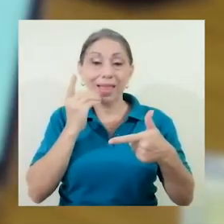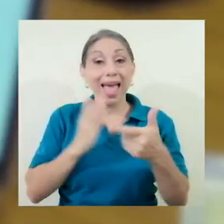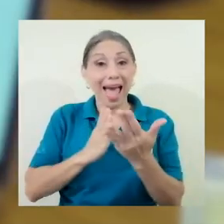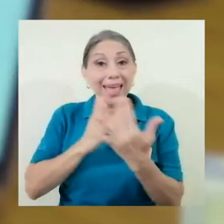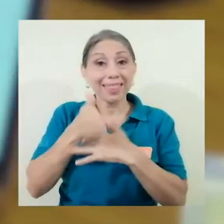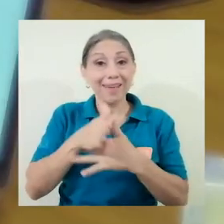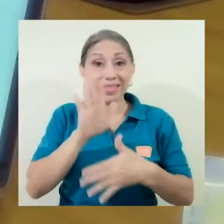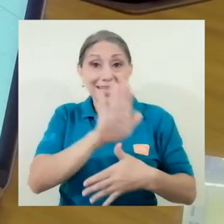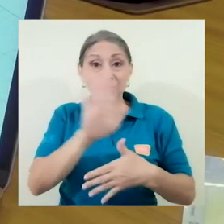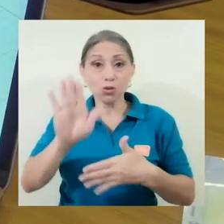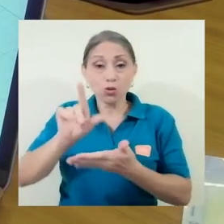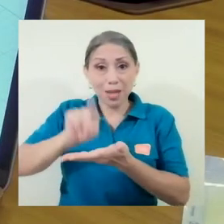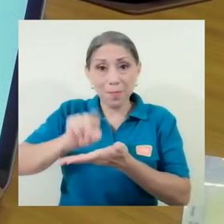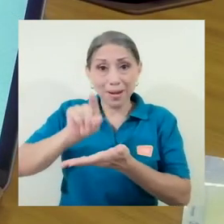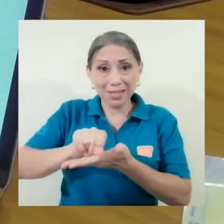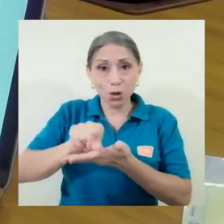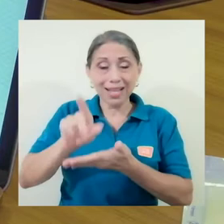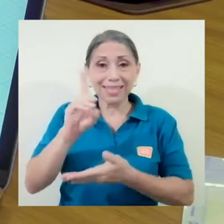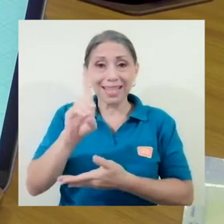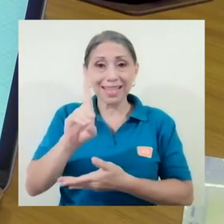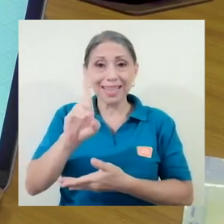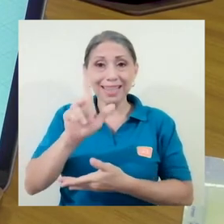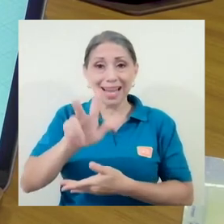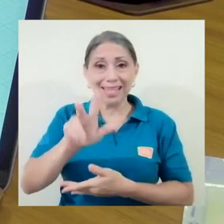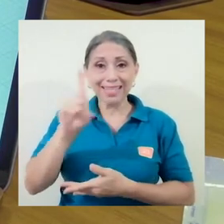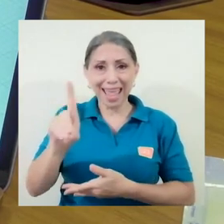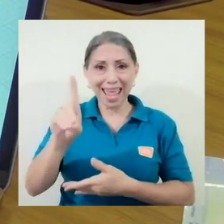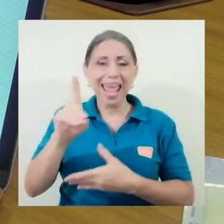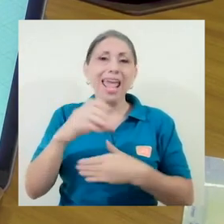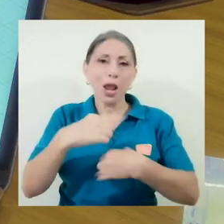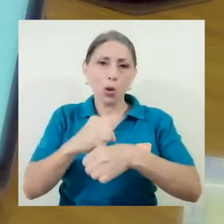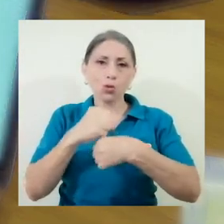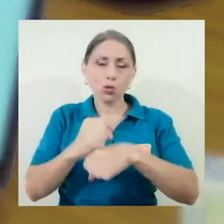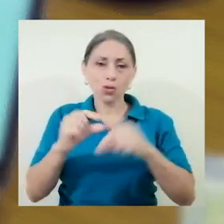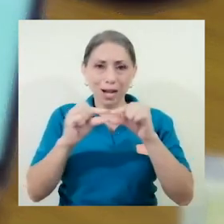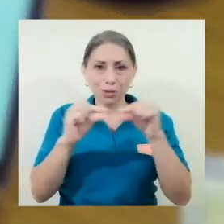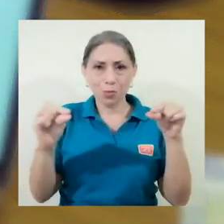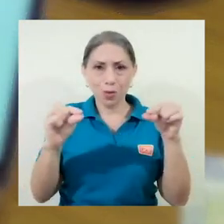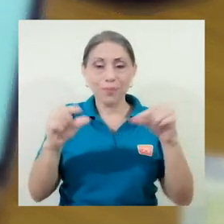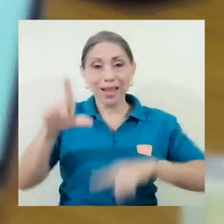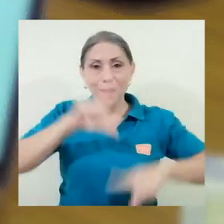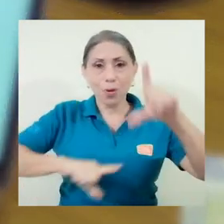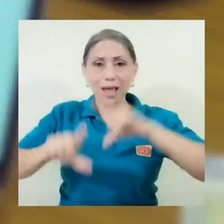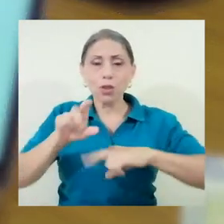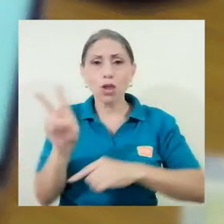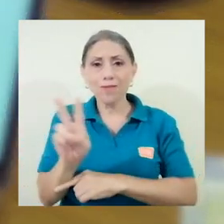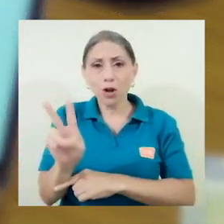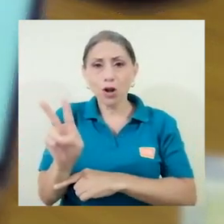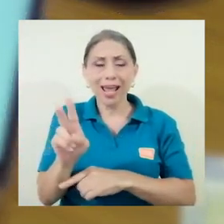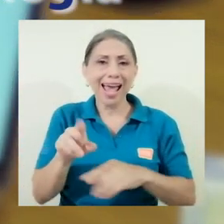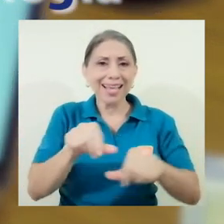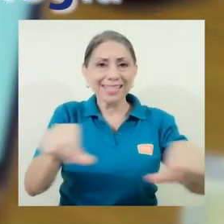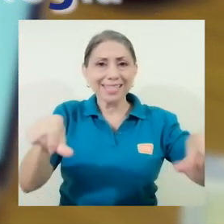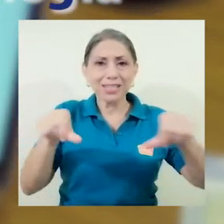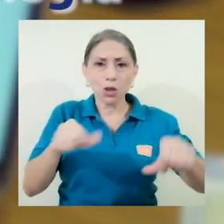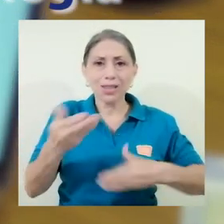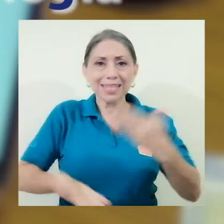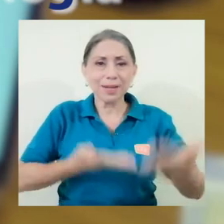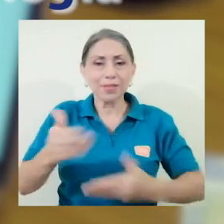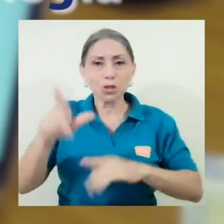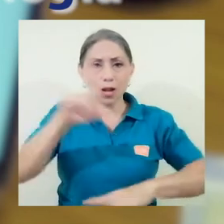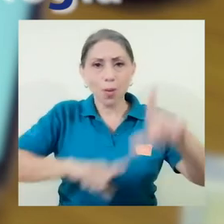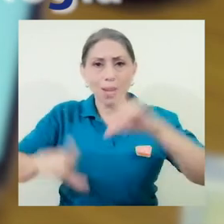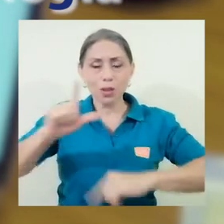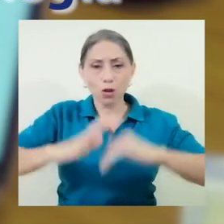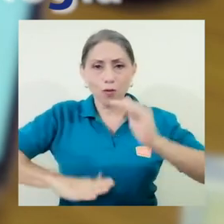para que por medio de sus impresoras 3d construyan los hisopos el laboratorio de virología y la sección de servicio de